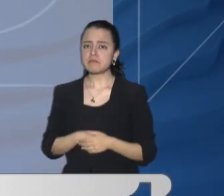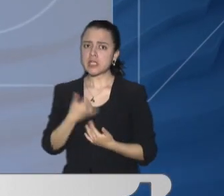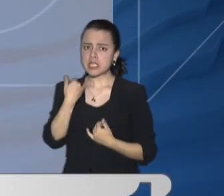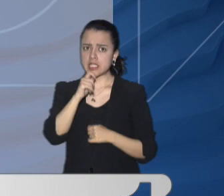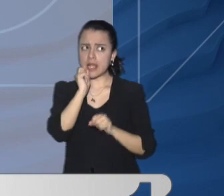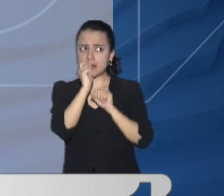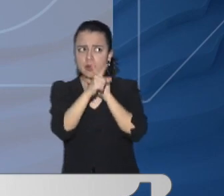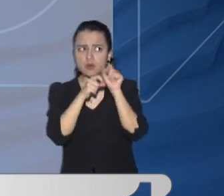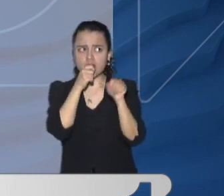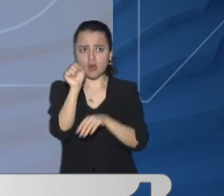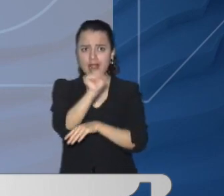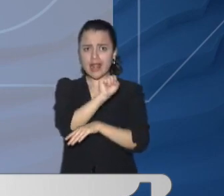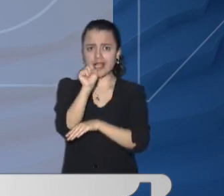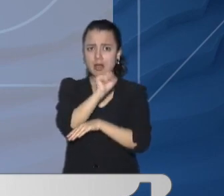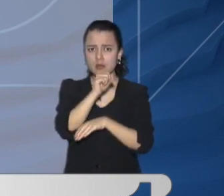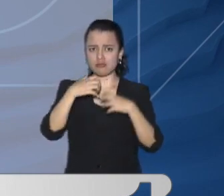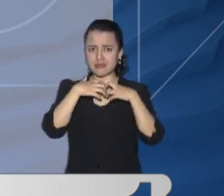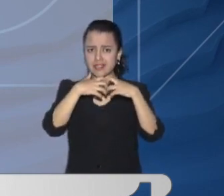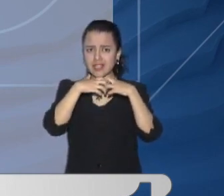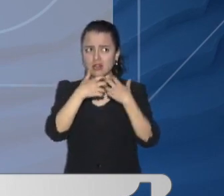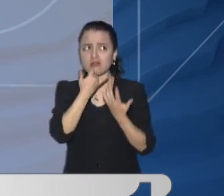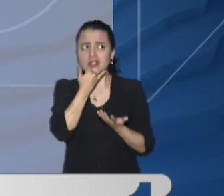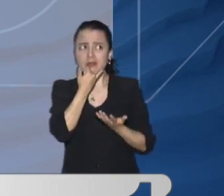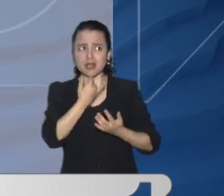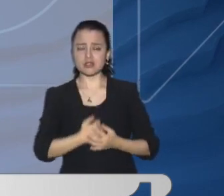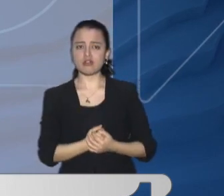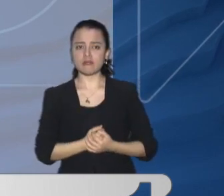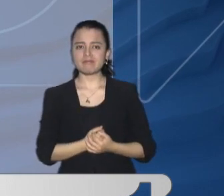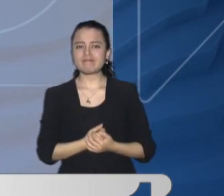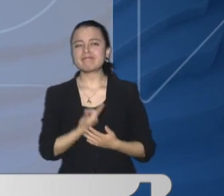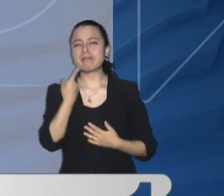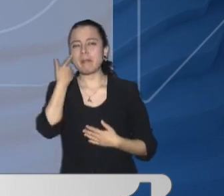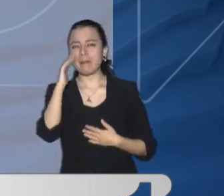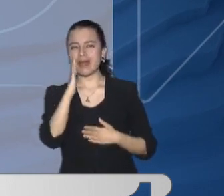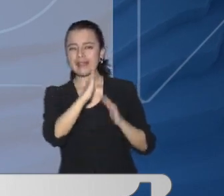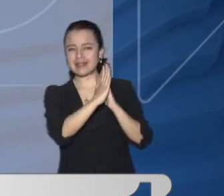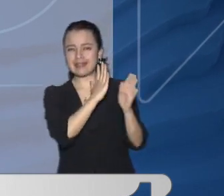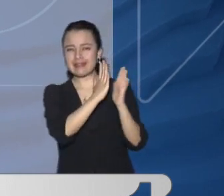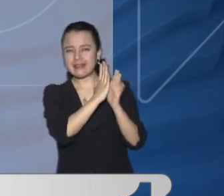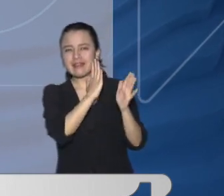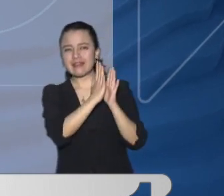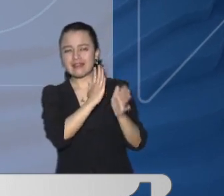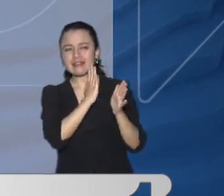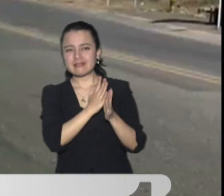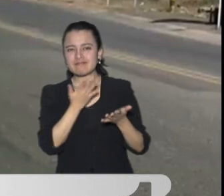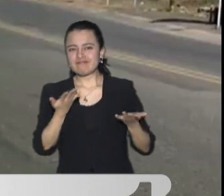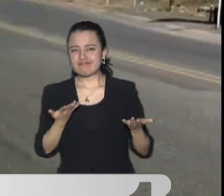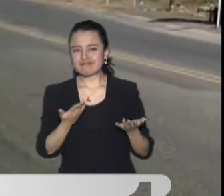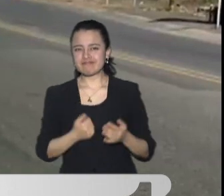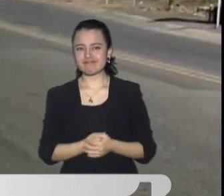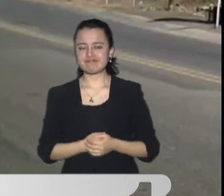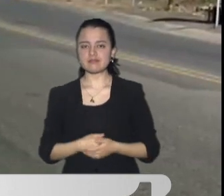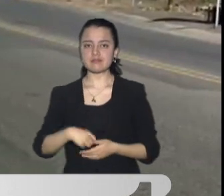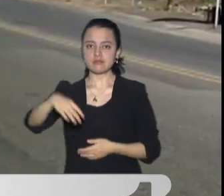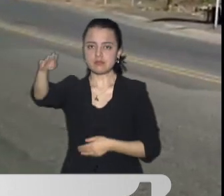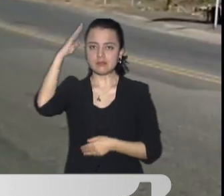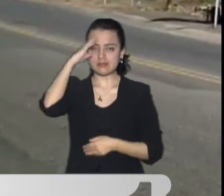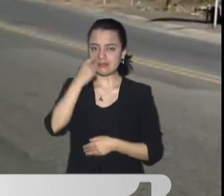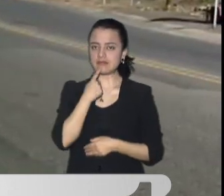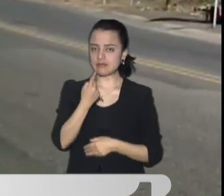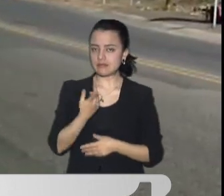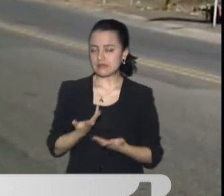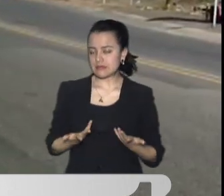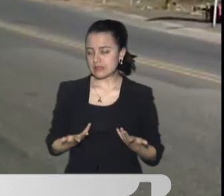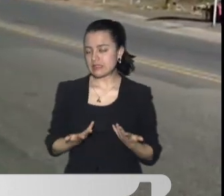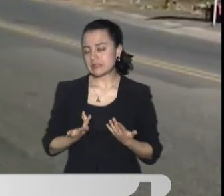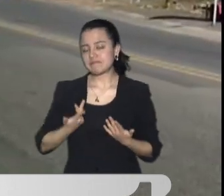tractocamión que resultó ileso y moradores de la zona orientan la investigación sobre las causas de este siniestro vial. La posible hipótesis del siniestro